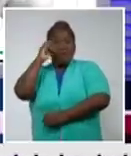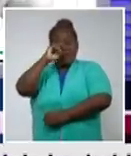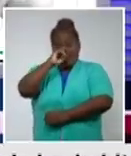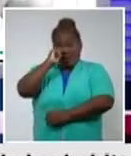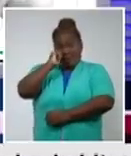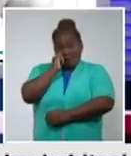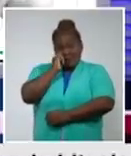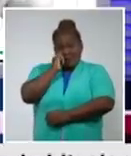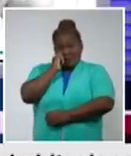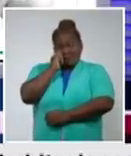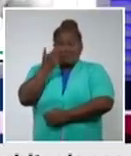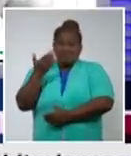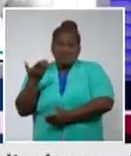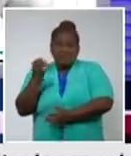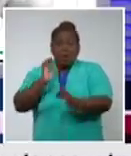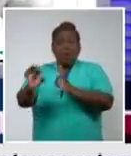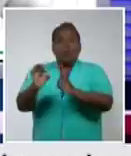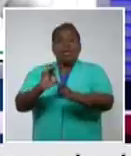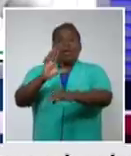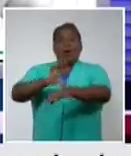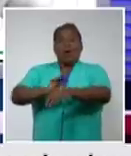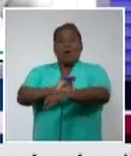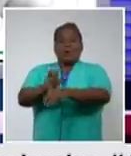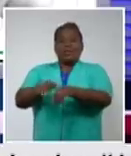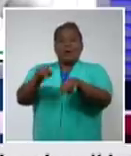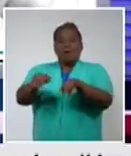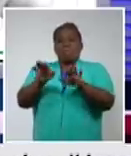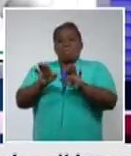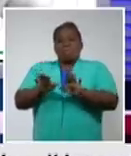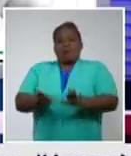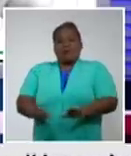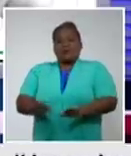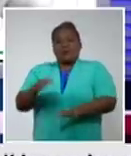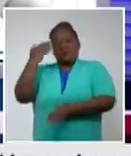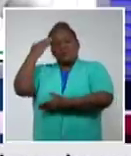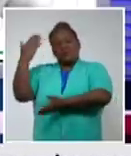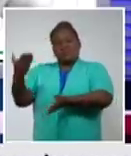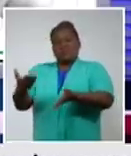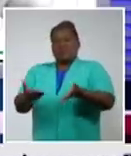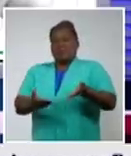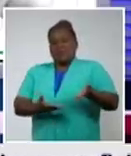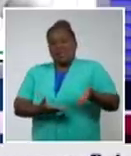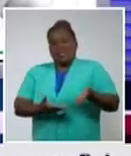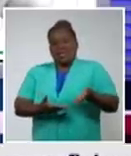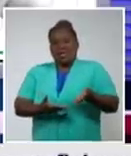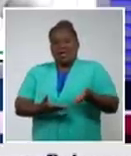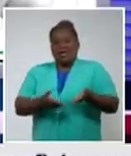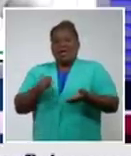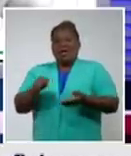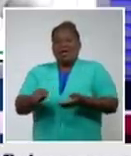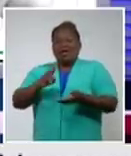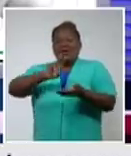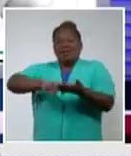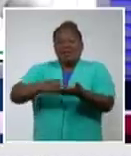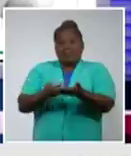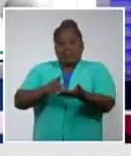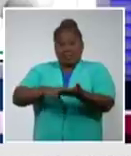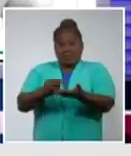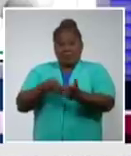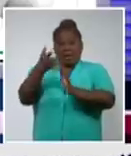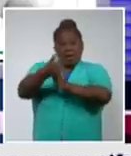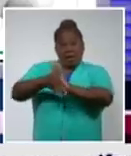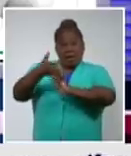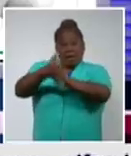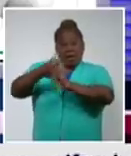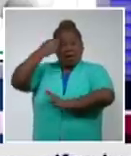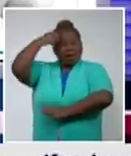la COVID-19. Vamos a una pausa. Antes doy la bienvenida, aunque hace un tiempo ya está junto a nosotros, a la intérprete de lengua de señas, Ania